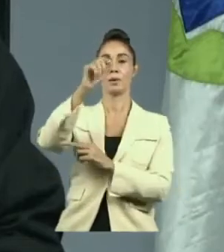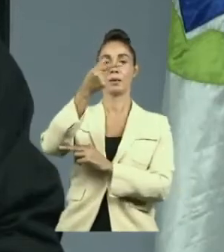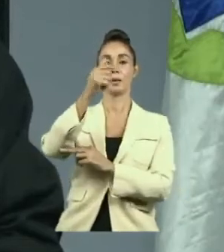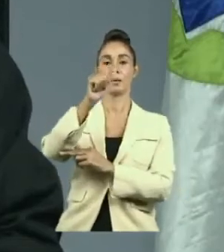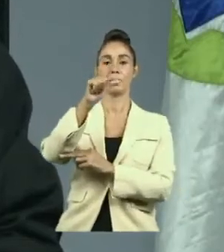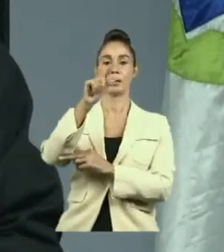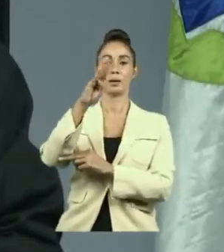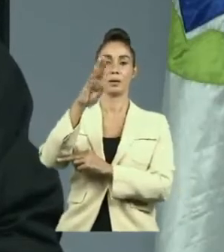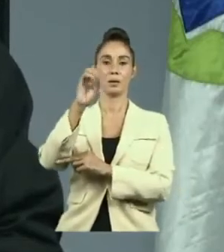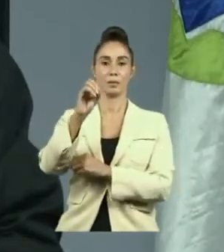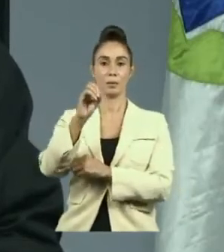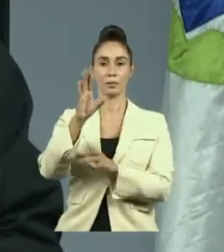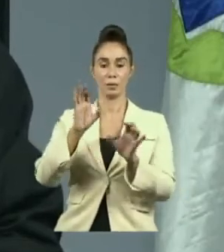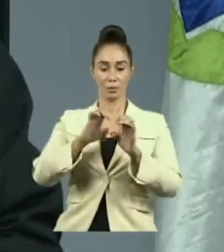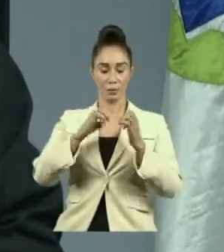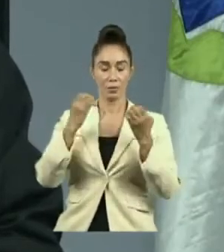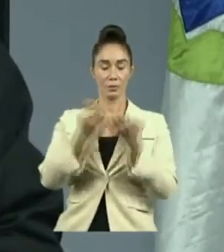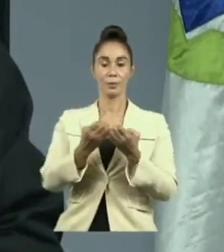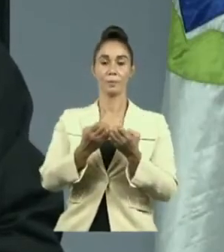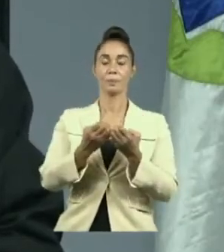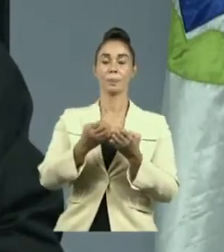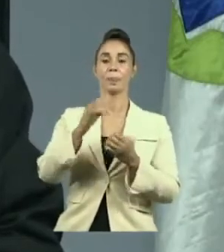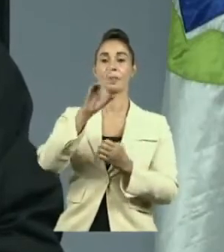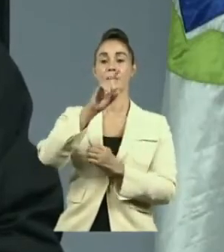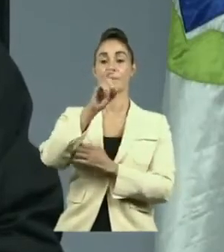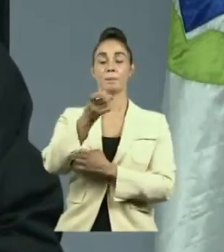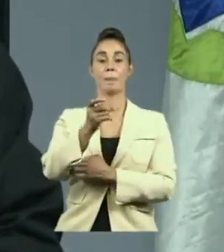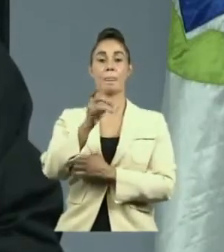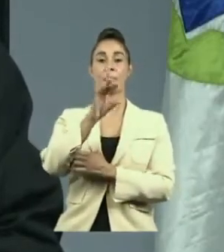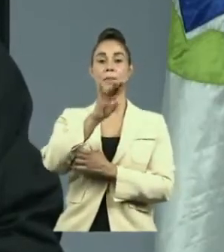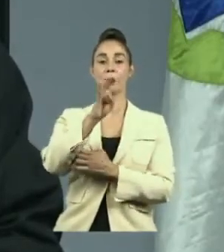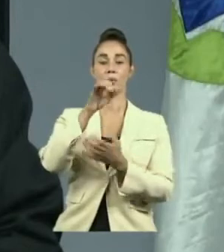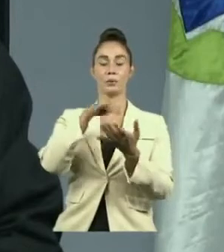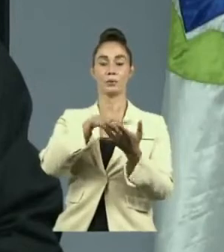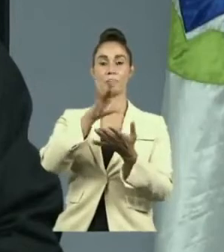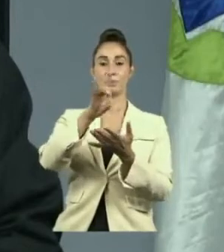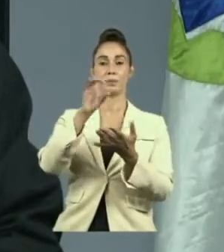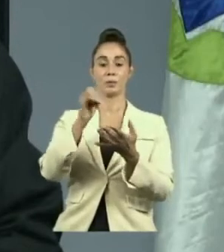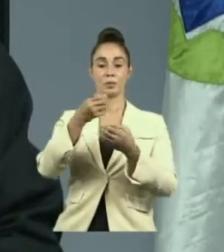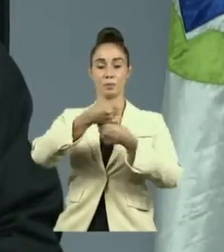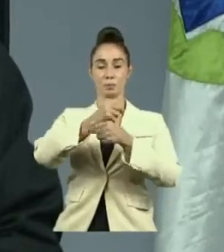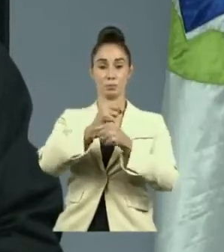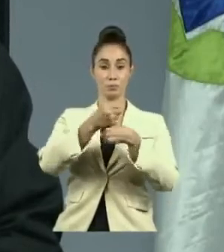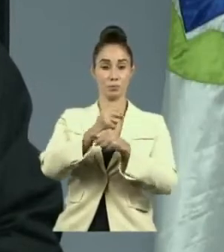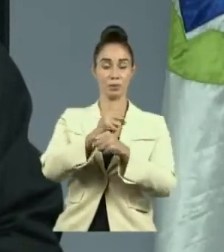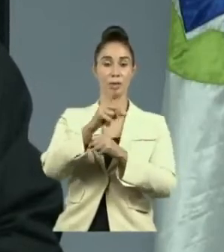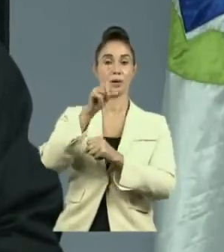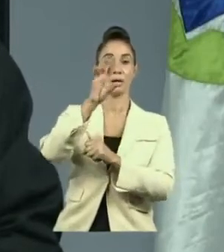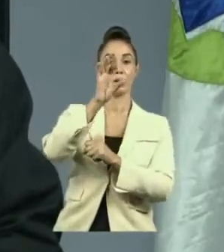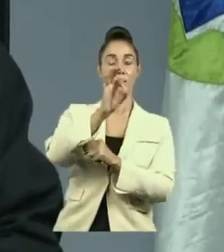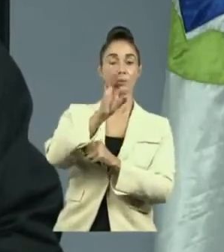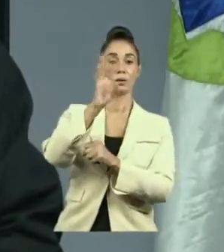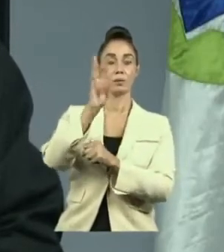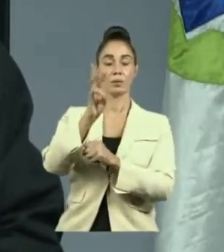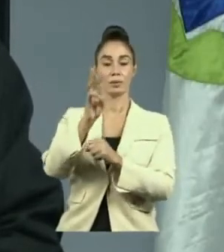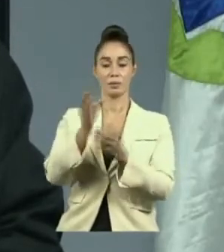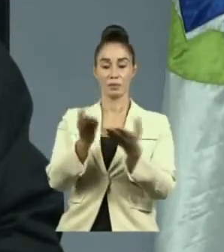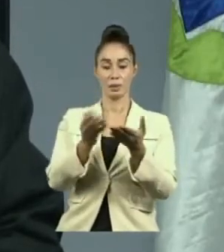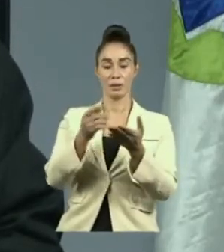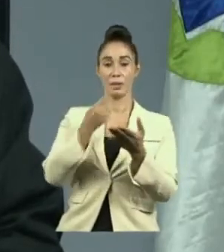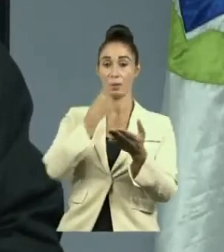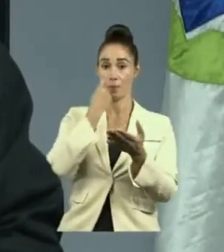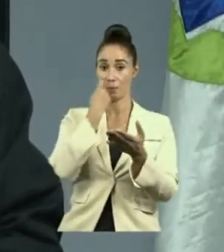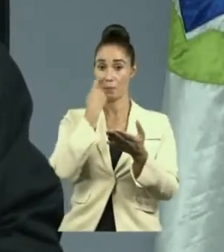x 4.4 1800 con una producción de 96 por tirada